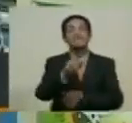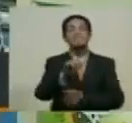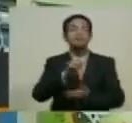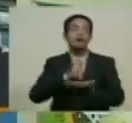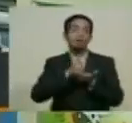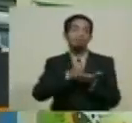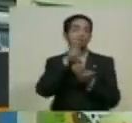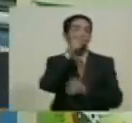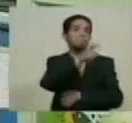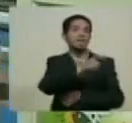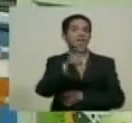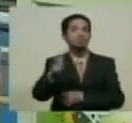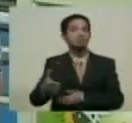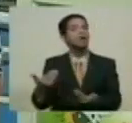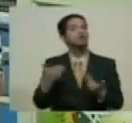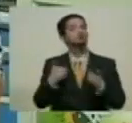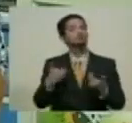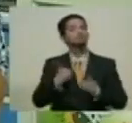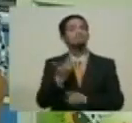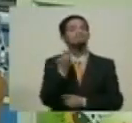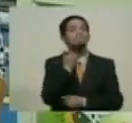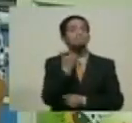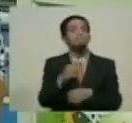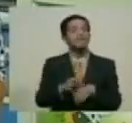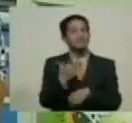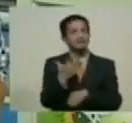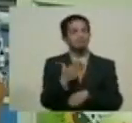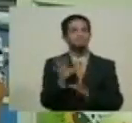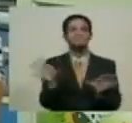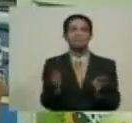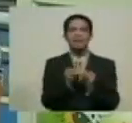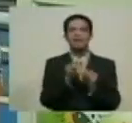a las personas que padecen enfermedades crónicas. Javier Michirinos, La Noticia.